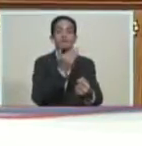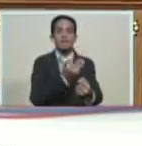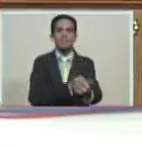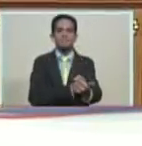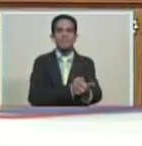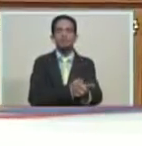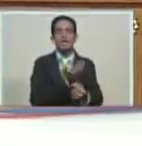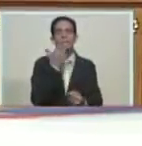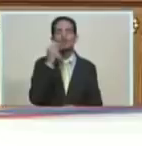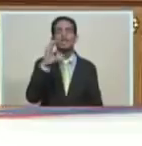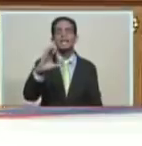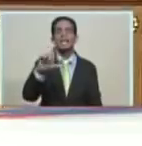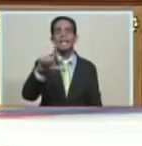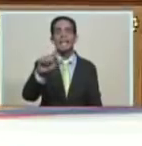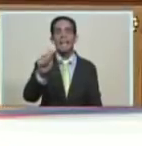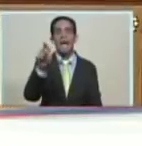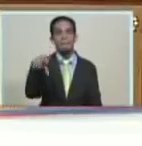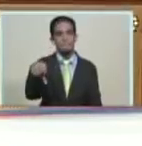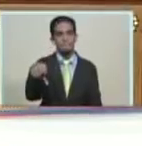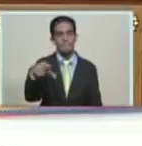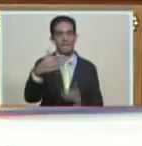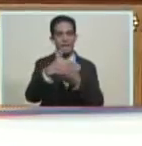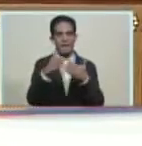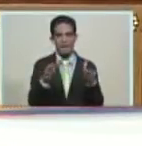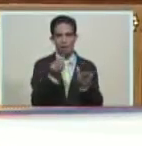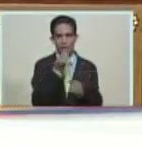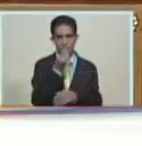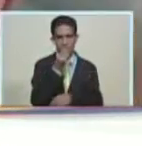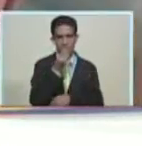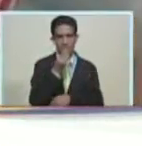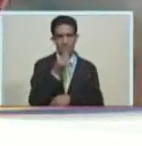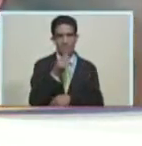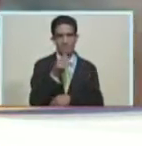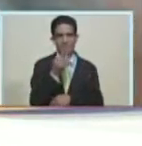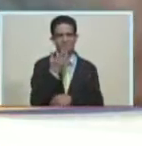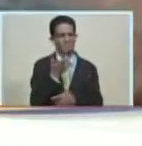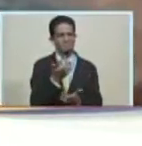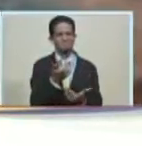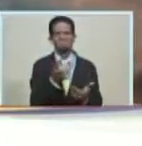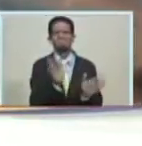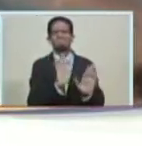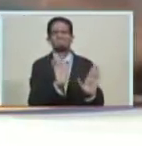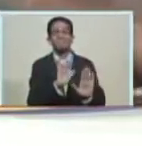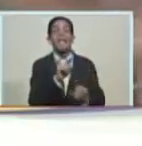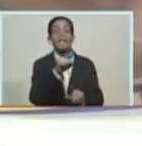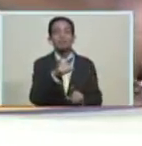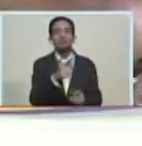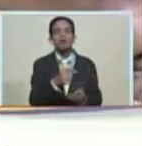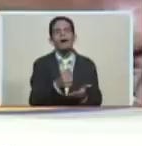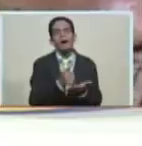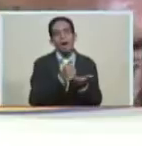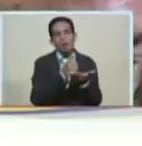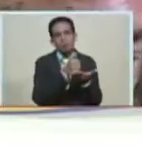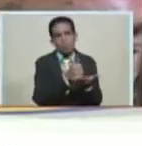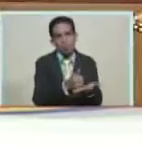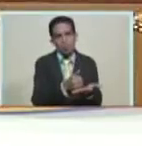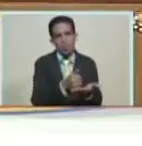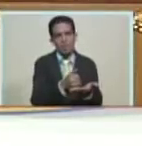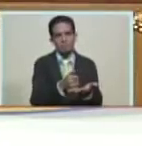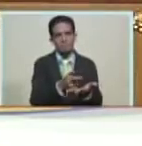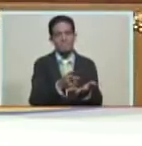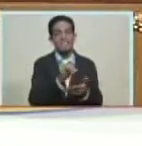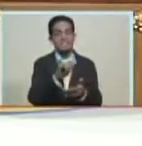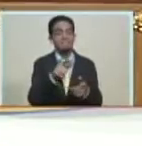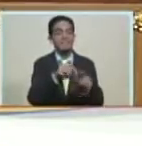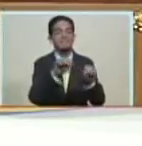CLAP, le decía yo a los gobernadores, no, los CLAP no es circunstancial, los CLAP llegaron para fortalecerse y quedarse, como